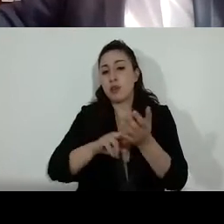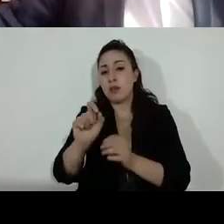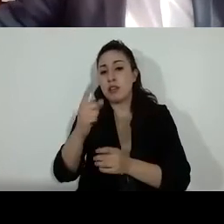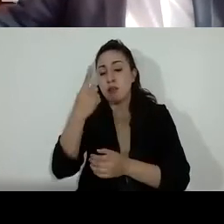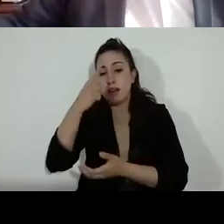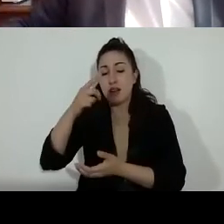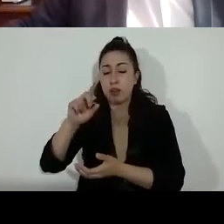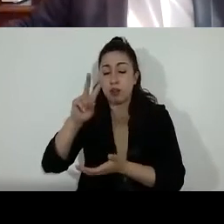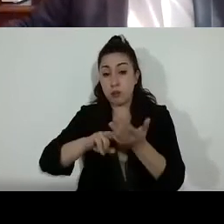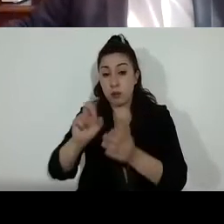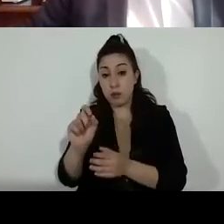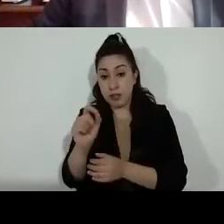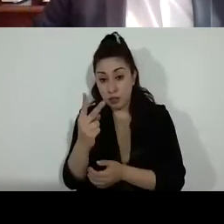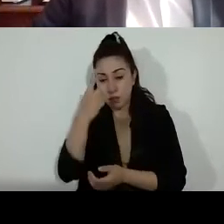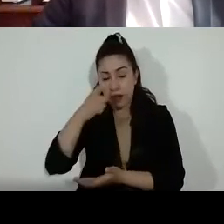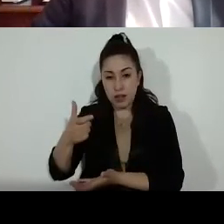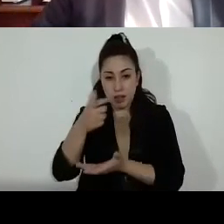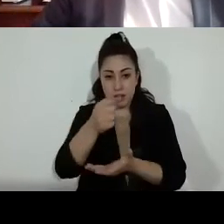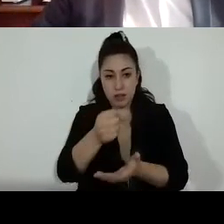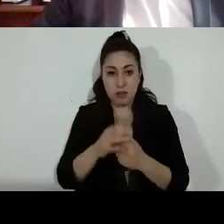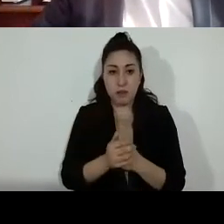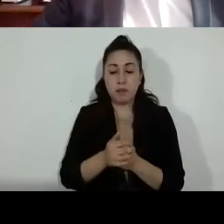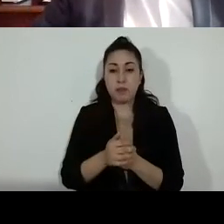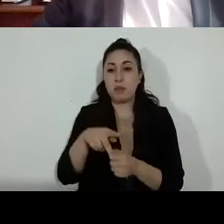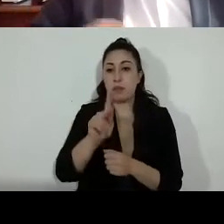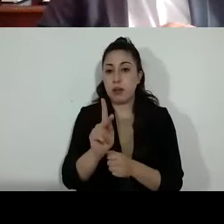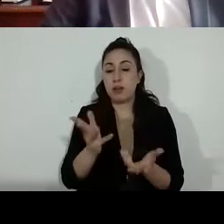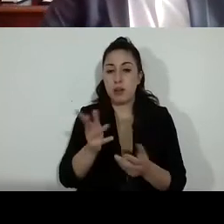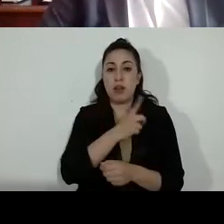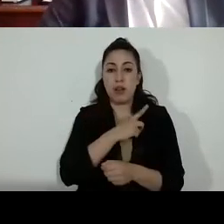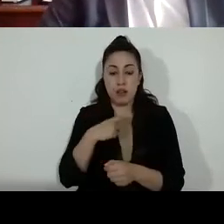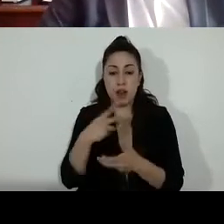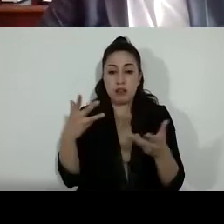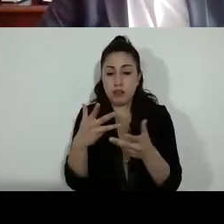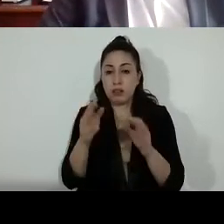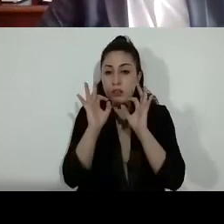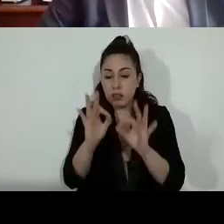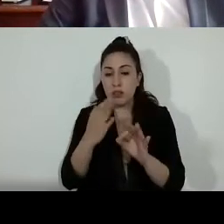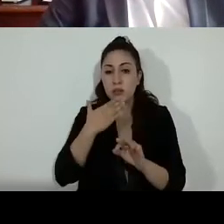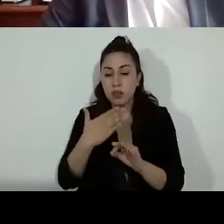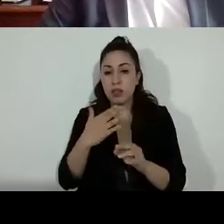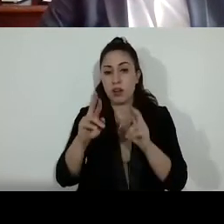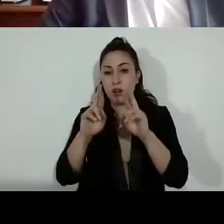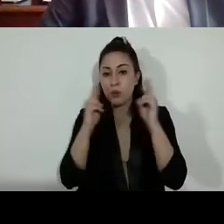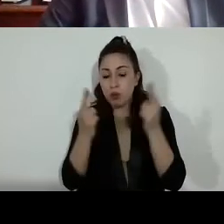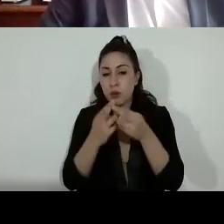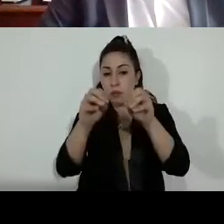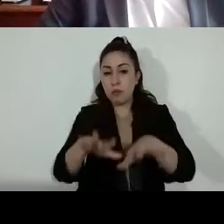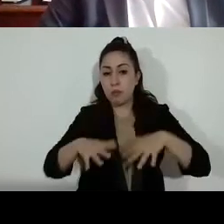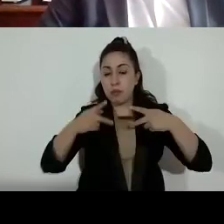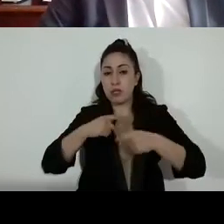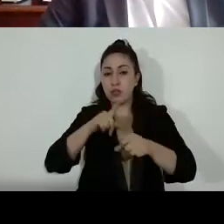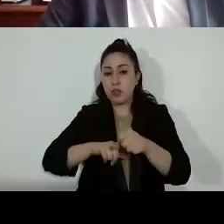ejercicios igual de relevantes y deberíamos de darle el mismo tratamiento. No me parece que